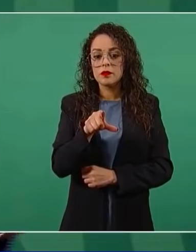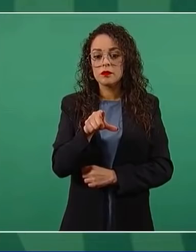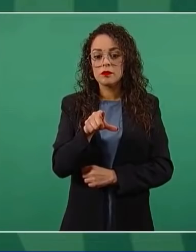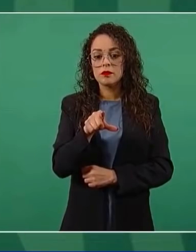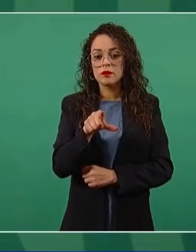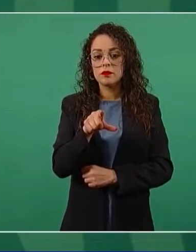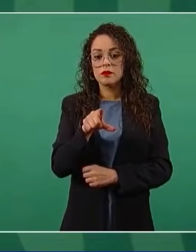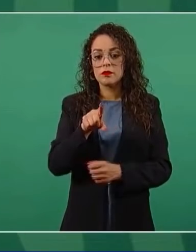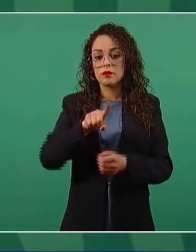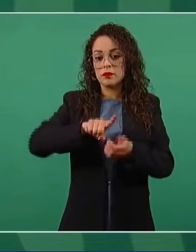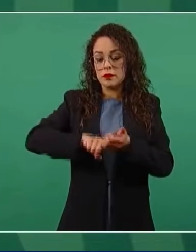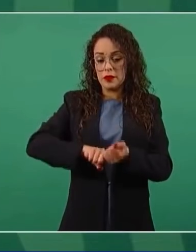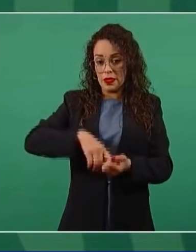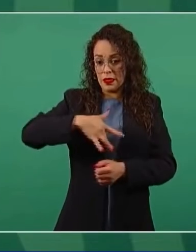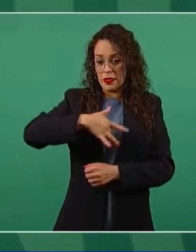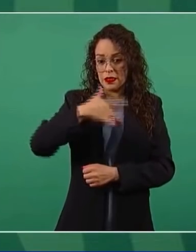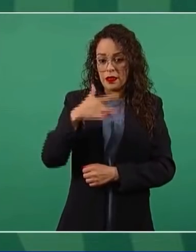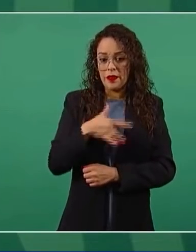oneroso